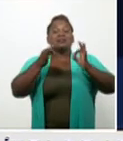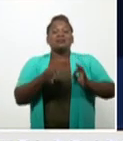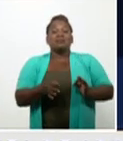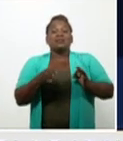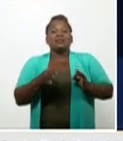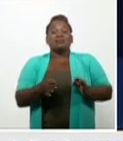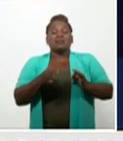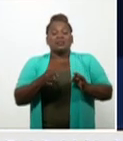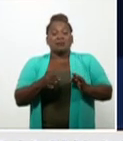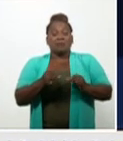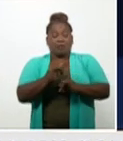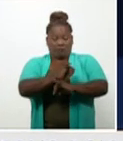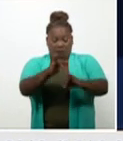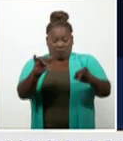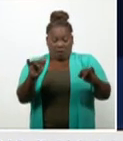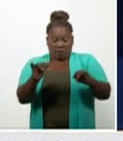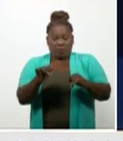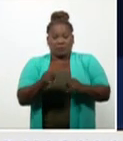informamos